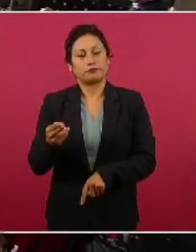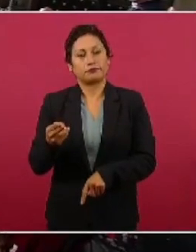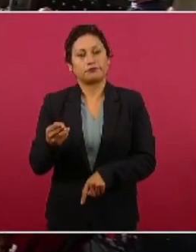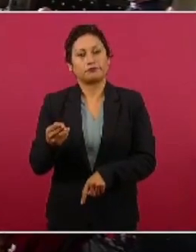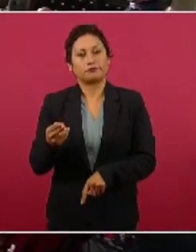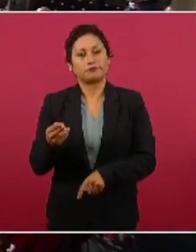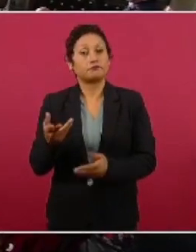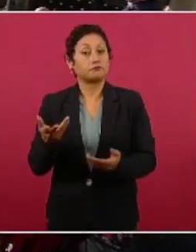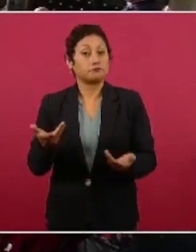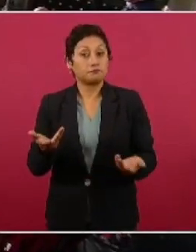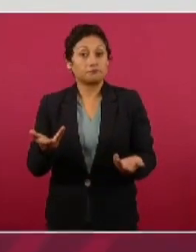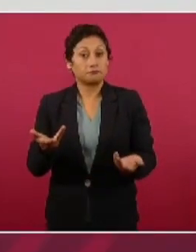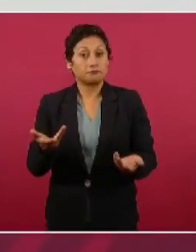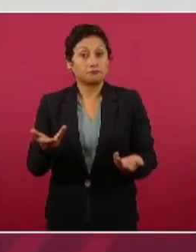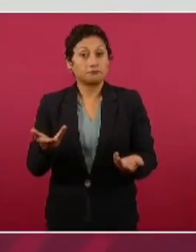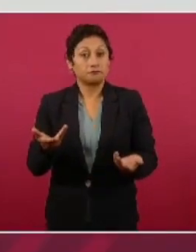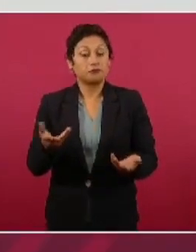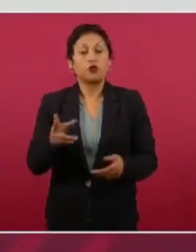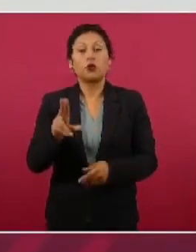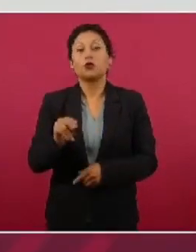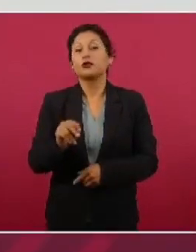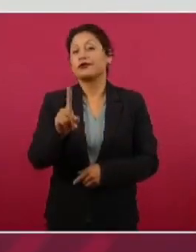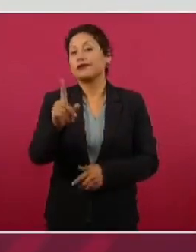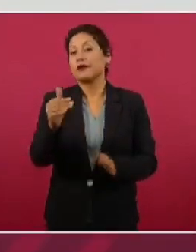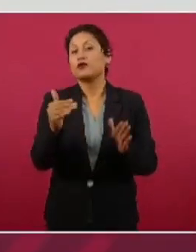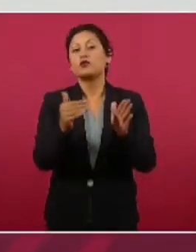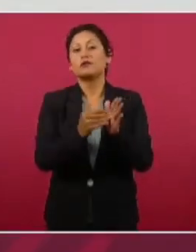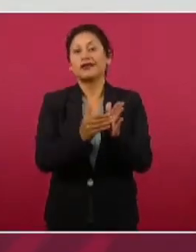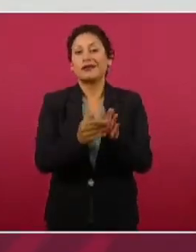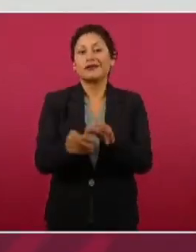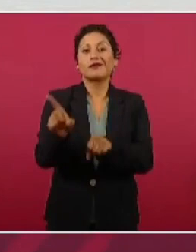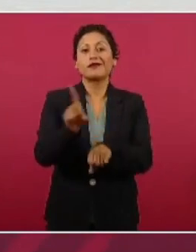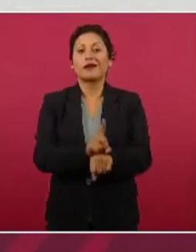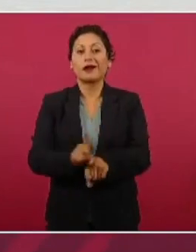el promedio era 81 mil barriles diarios.